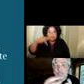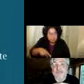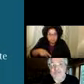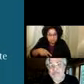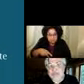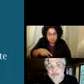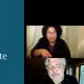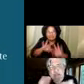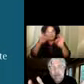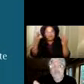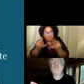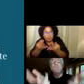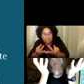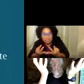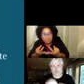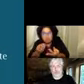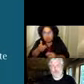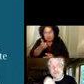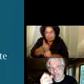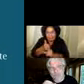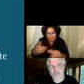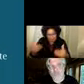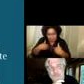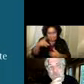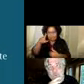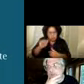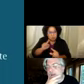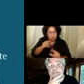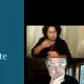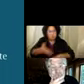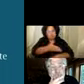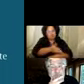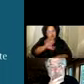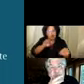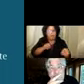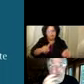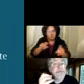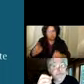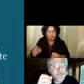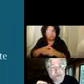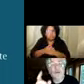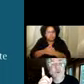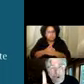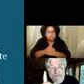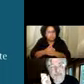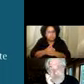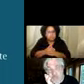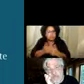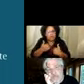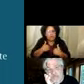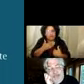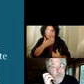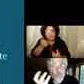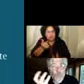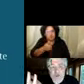de proveedores de soporte directo, como trabajador en ese campo, como miembro de la familia de alguien con esa discapacidad,